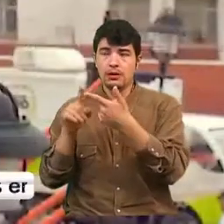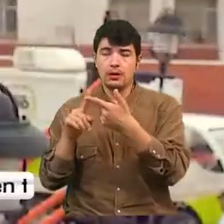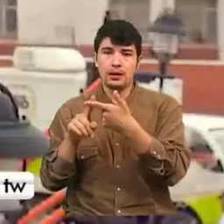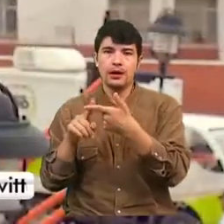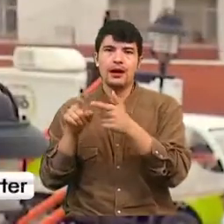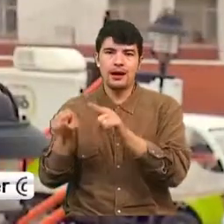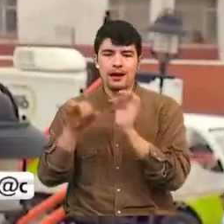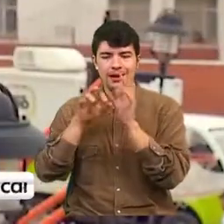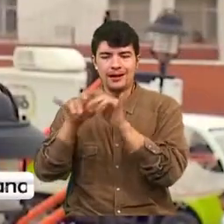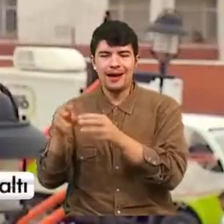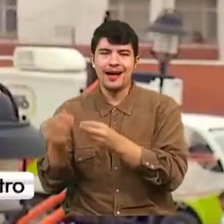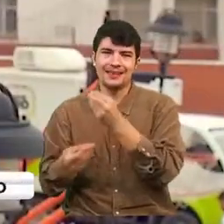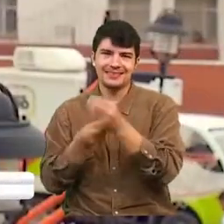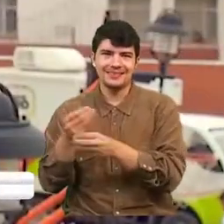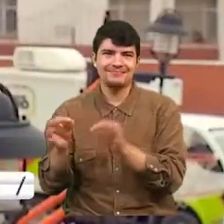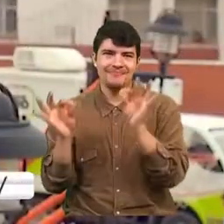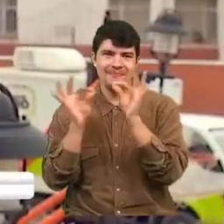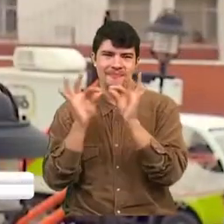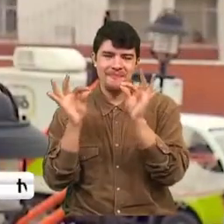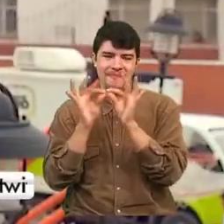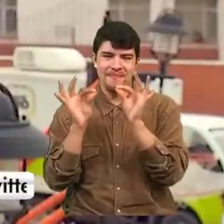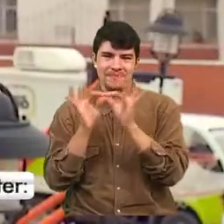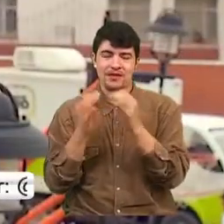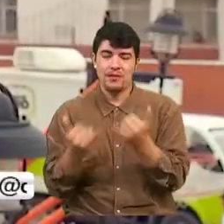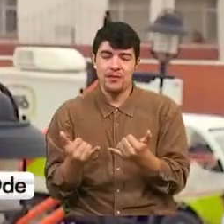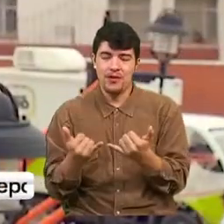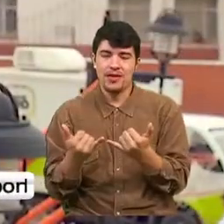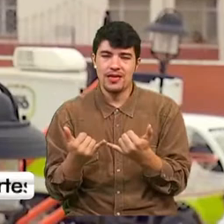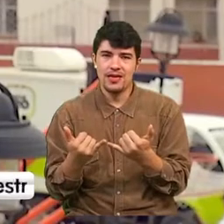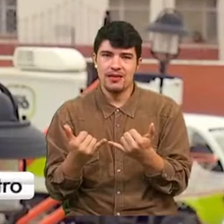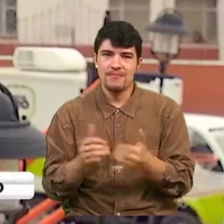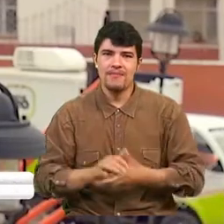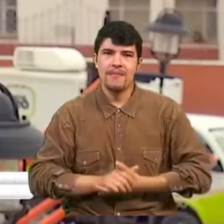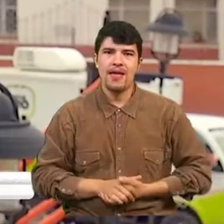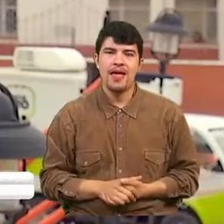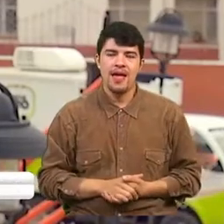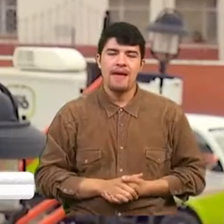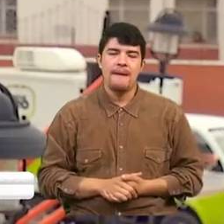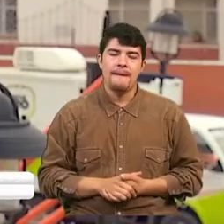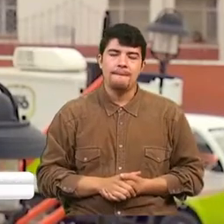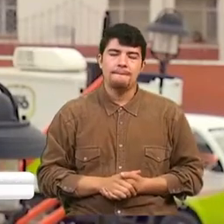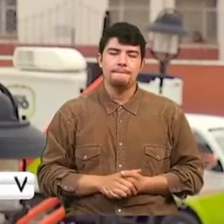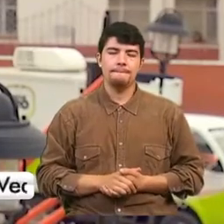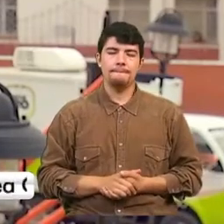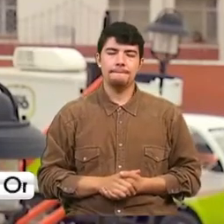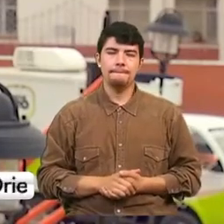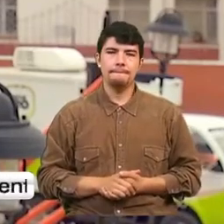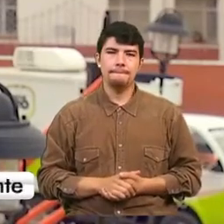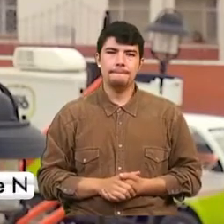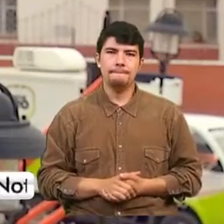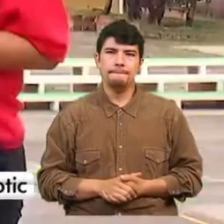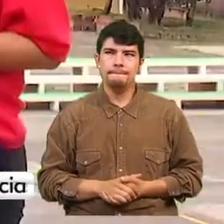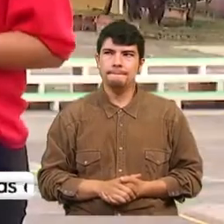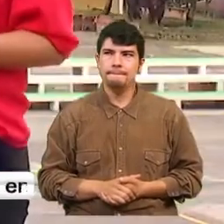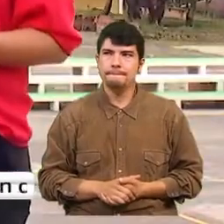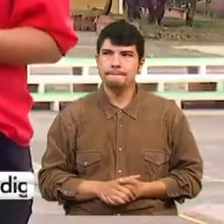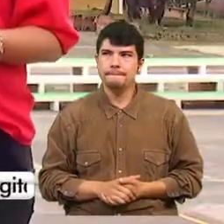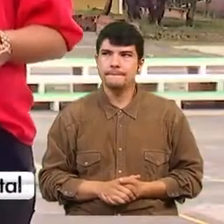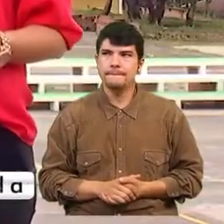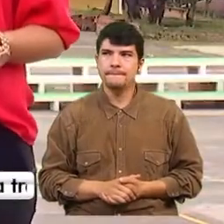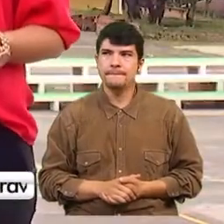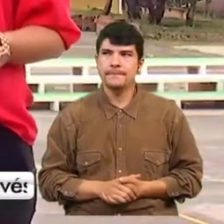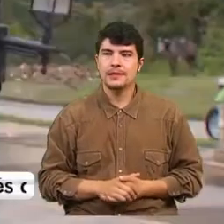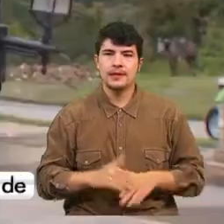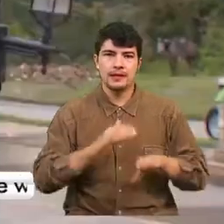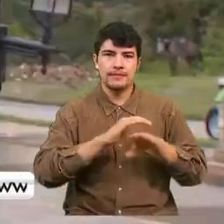que convoca a todas las personas en este importante municipio del sur del departamento, enclavado en la provincia de Vélez, María. Los invitamos